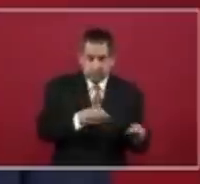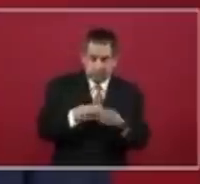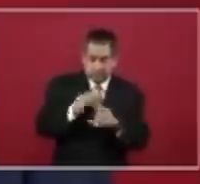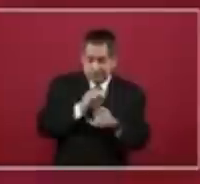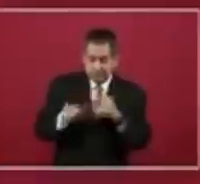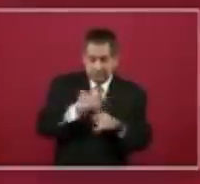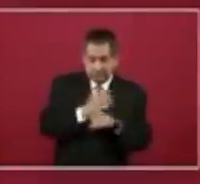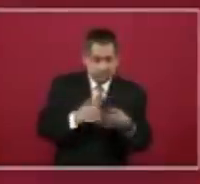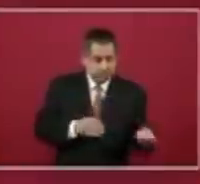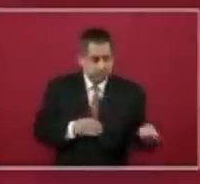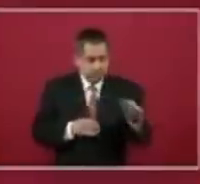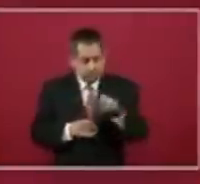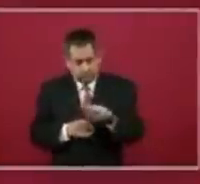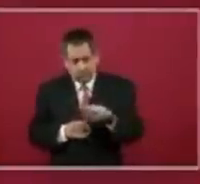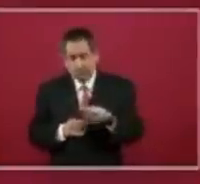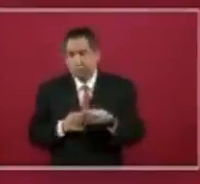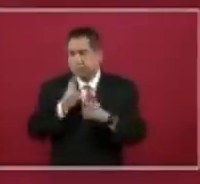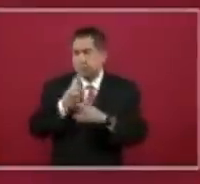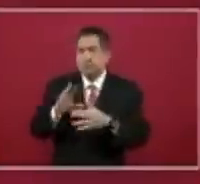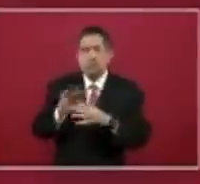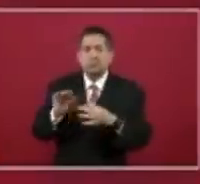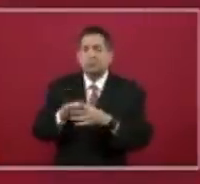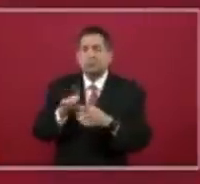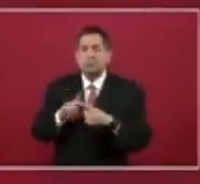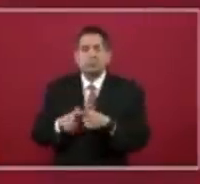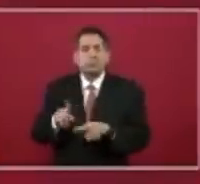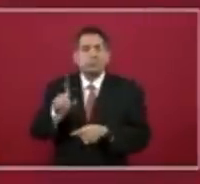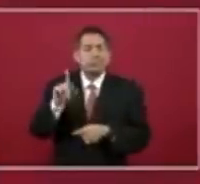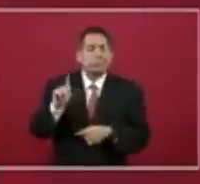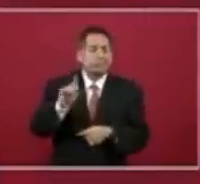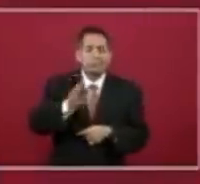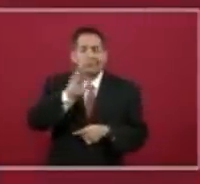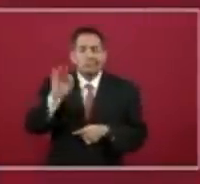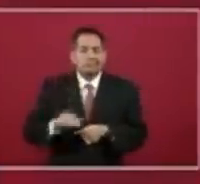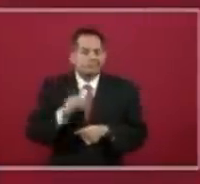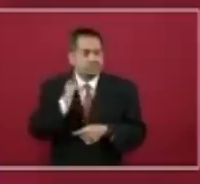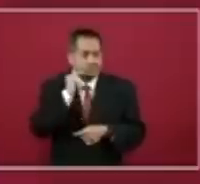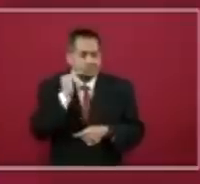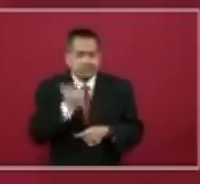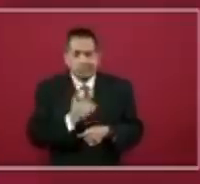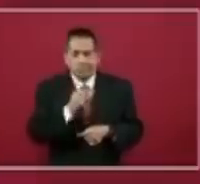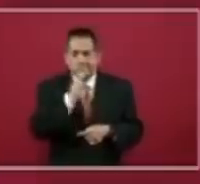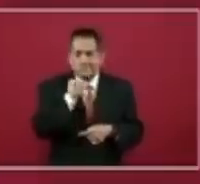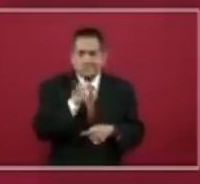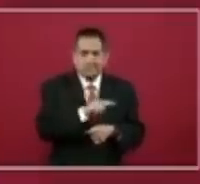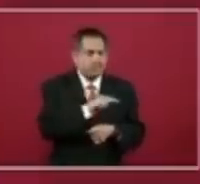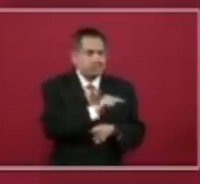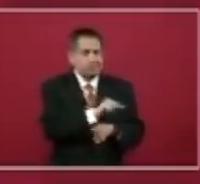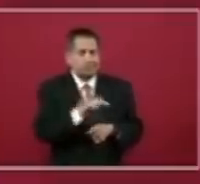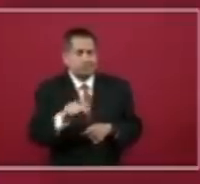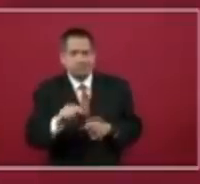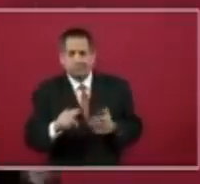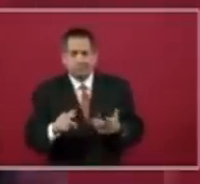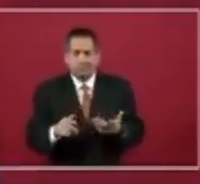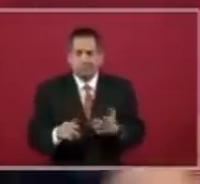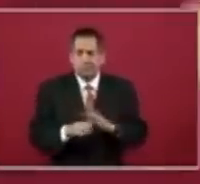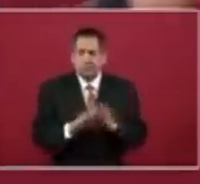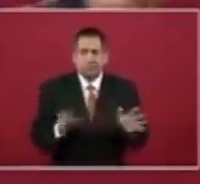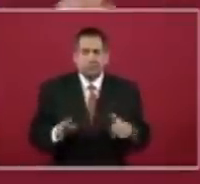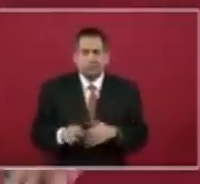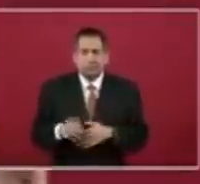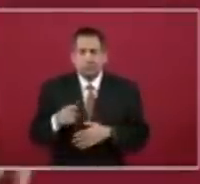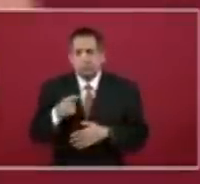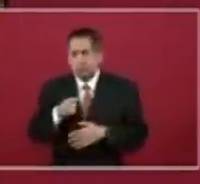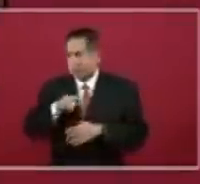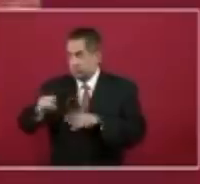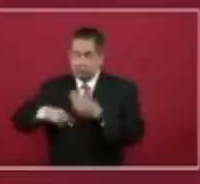último reporta el 70% de irregularidades. Ya cuando nosotros